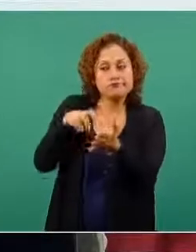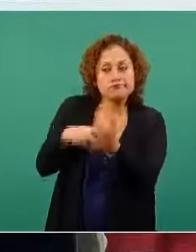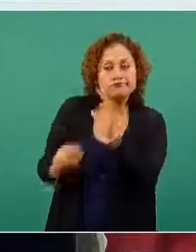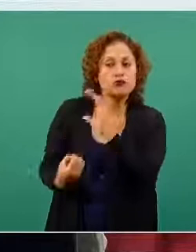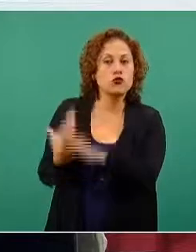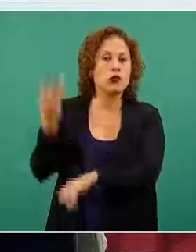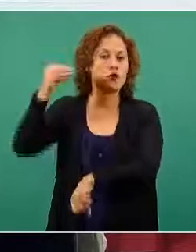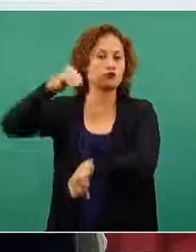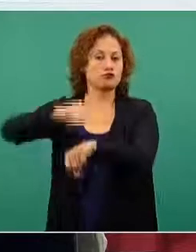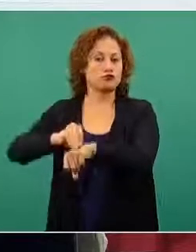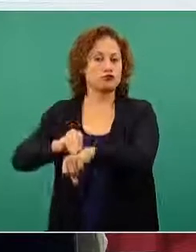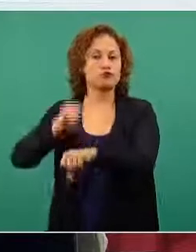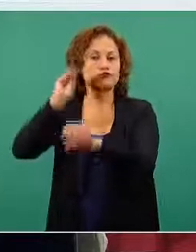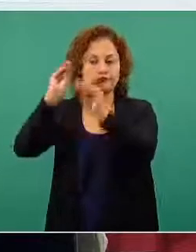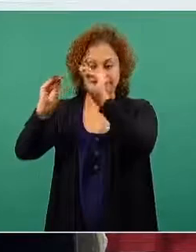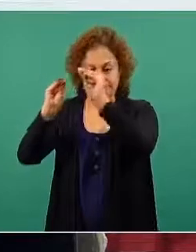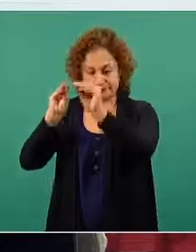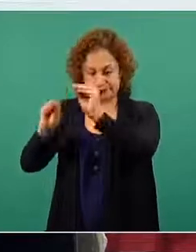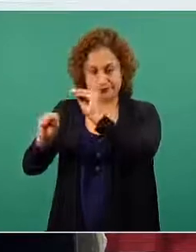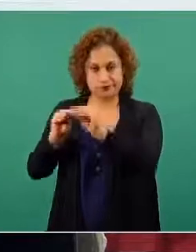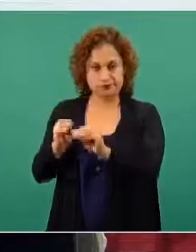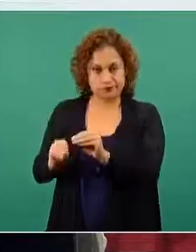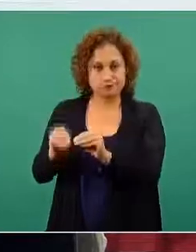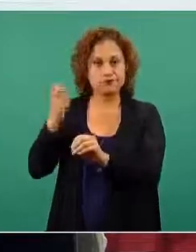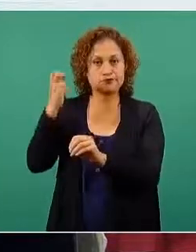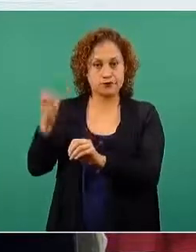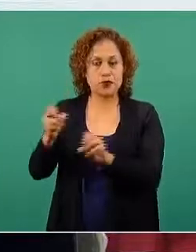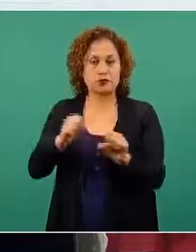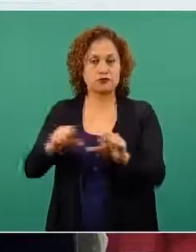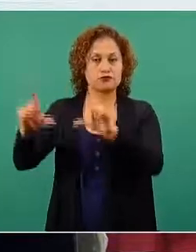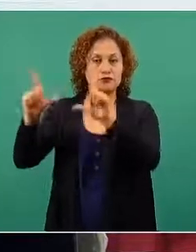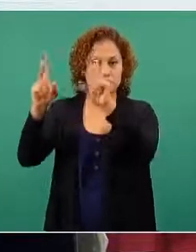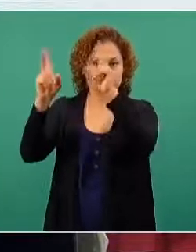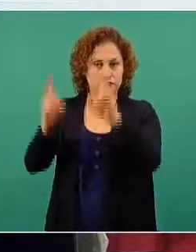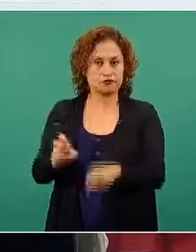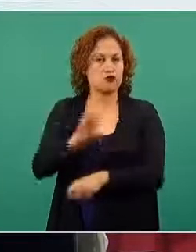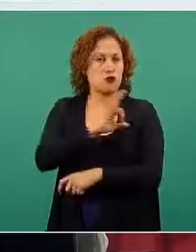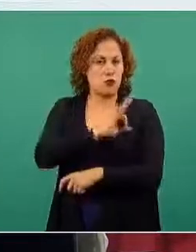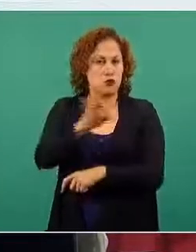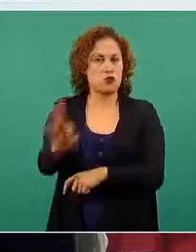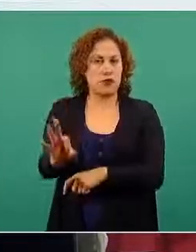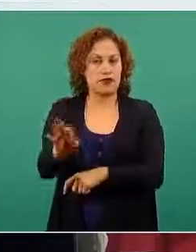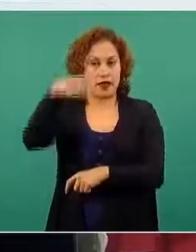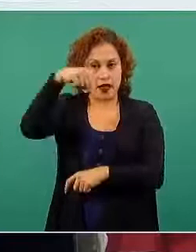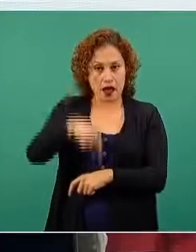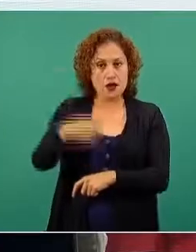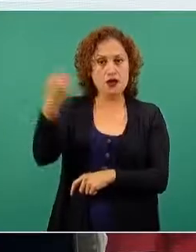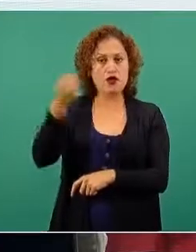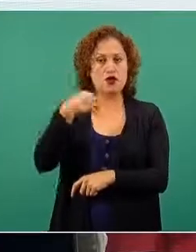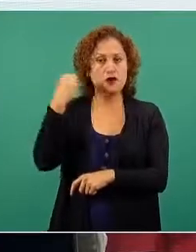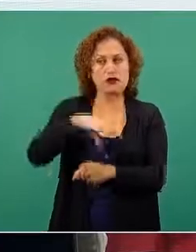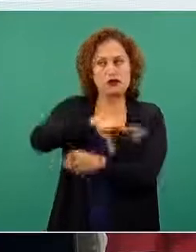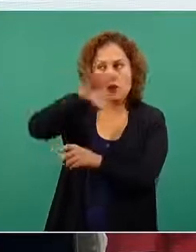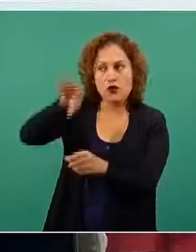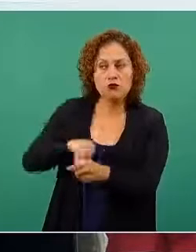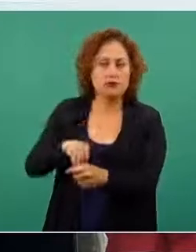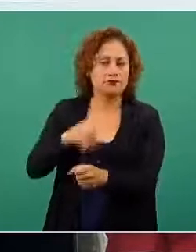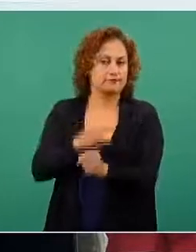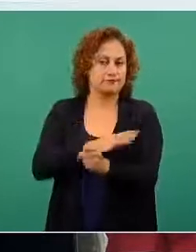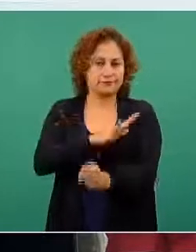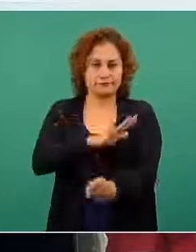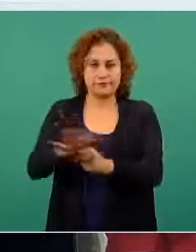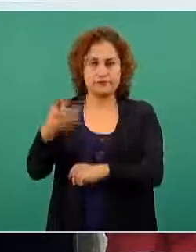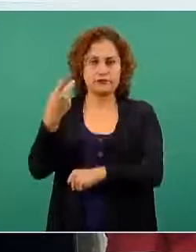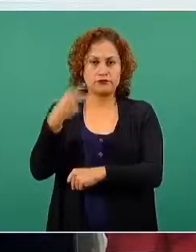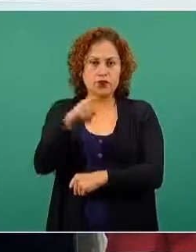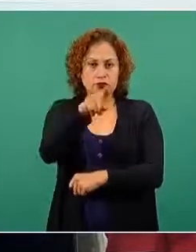y algunos elementos los pasamos ya a que estén disponibles ahí, aunque no los presentemos en la conferencia, para poder hacer más eficiente el uso